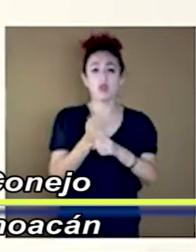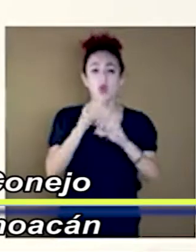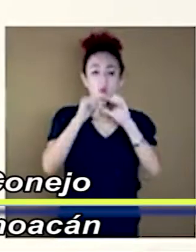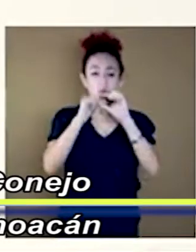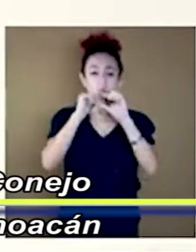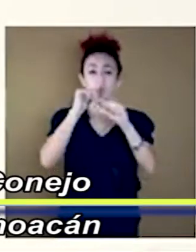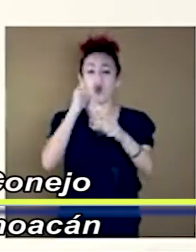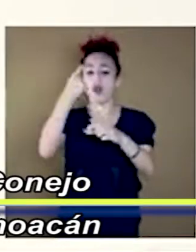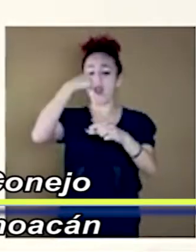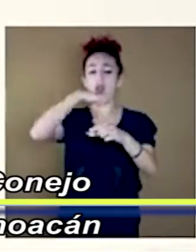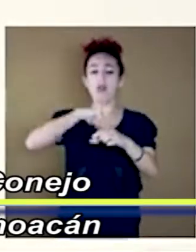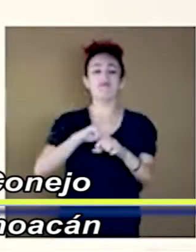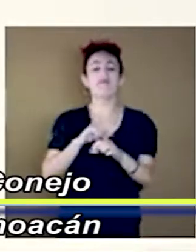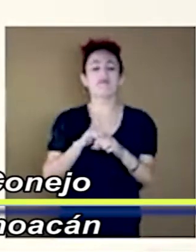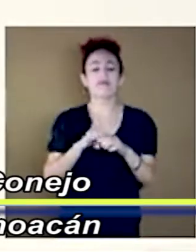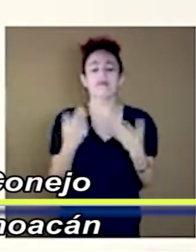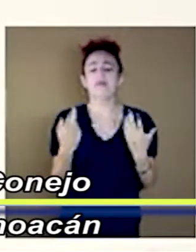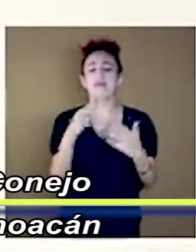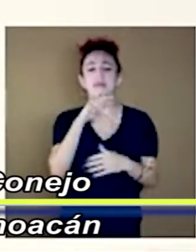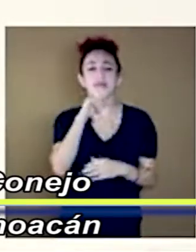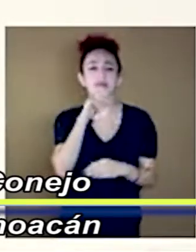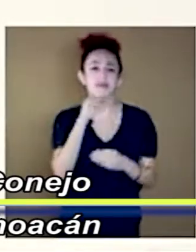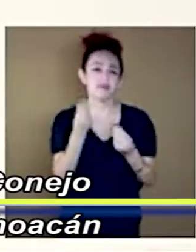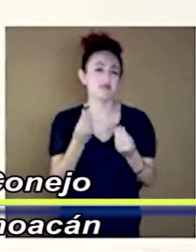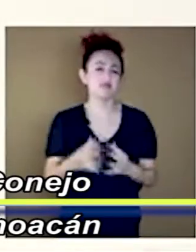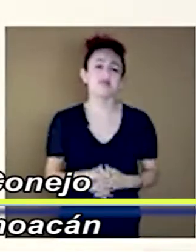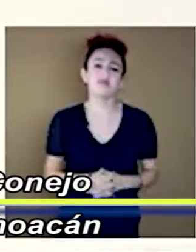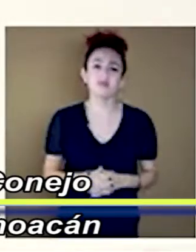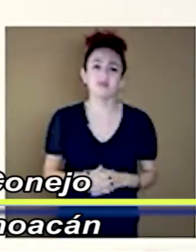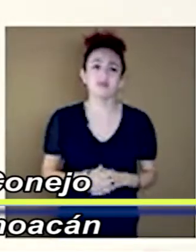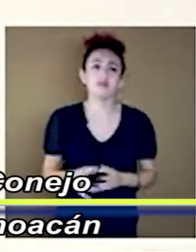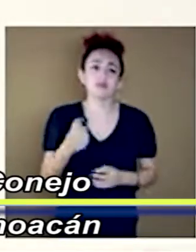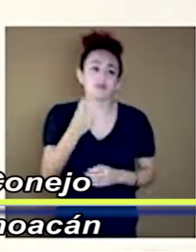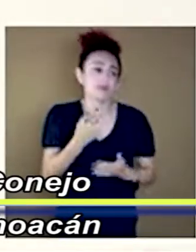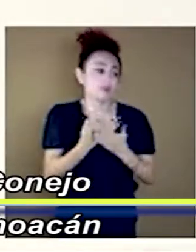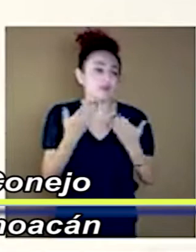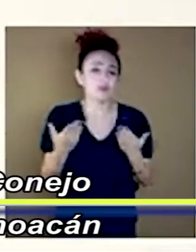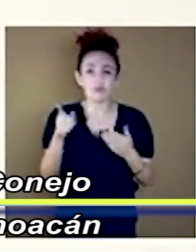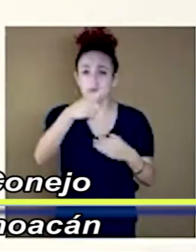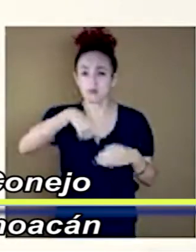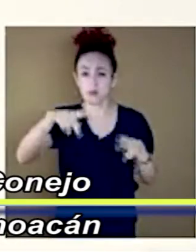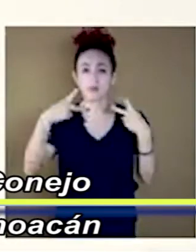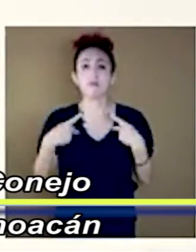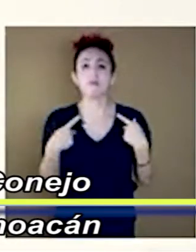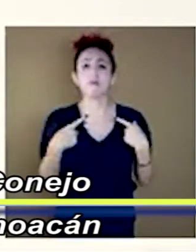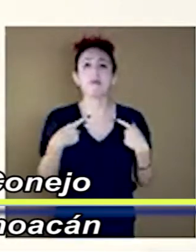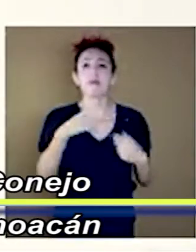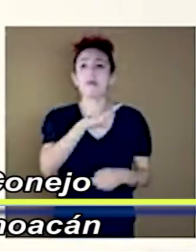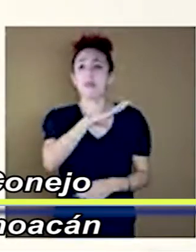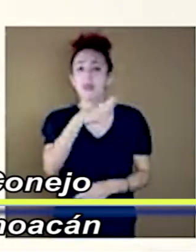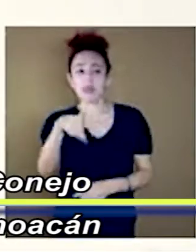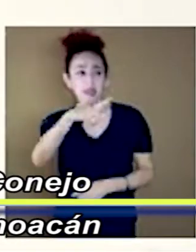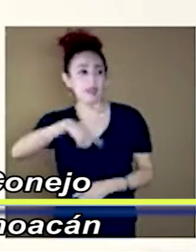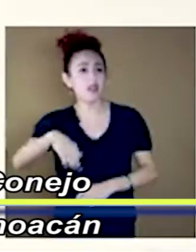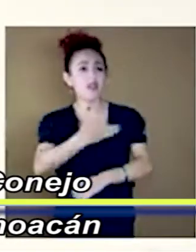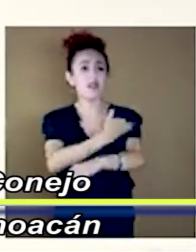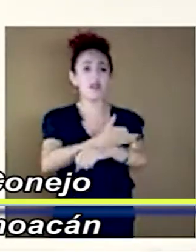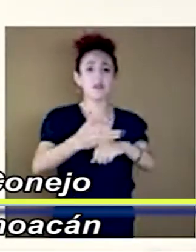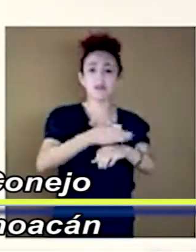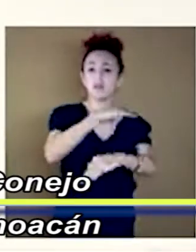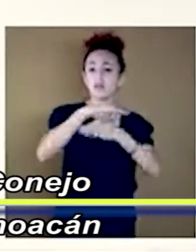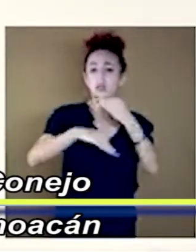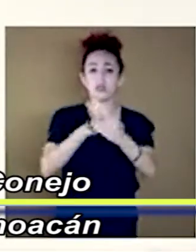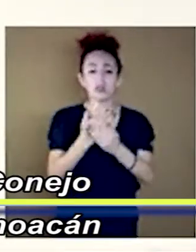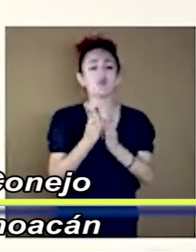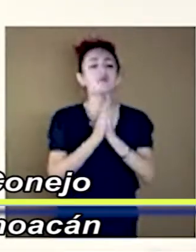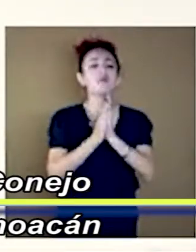Eso es realmente preocupante. Por eso, a la población en general, a las familias, les